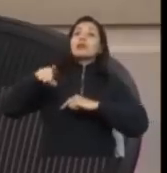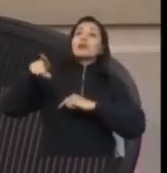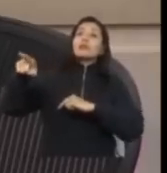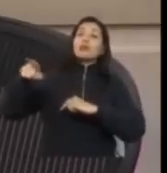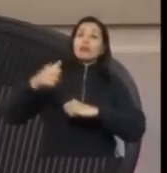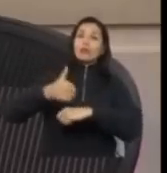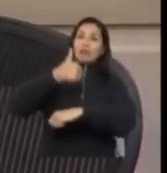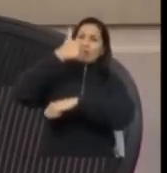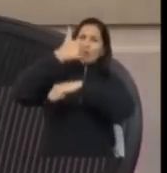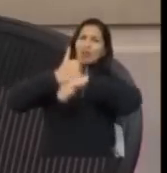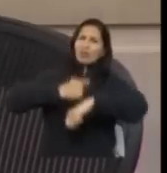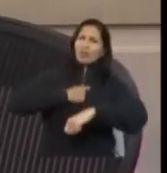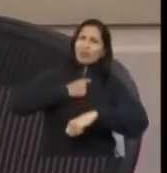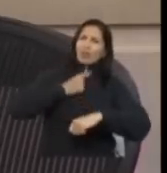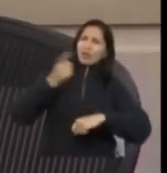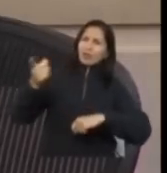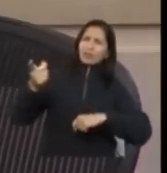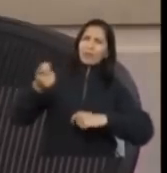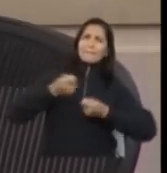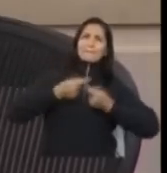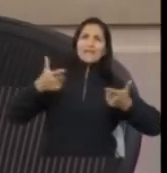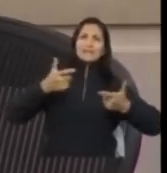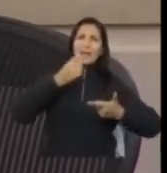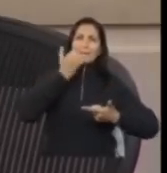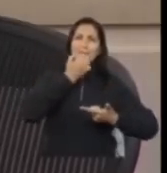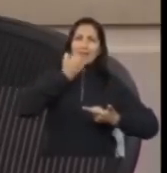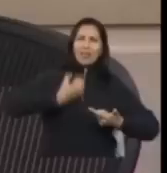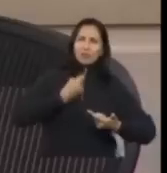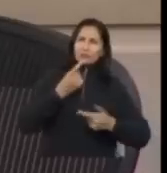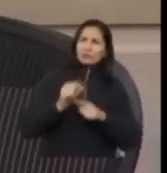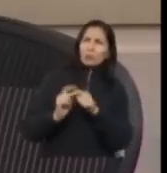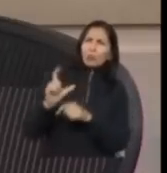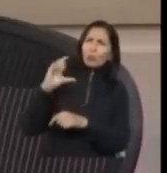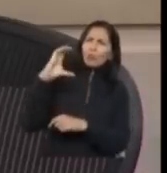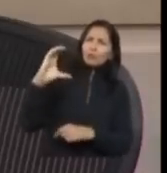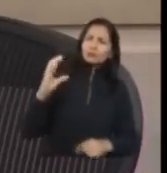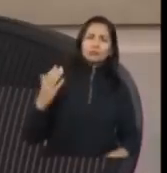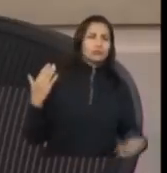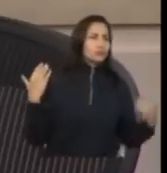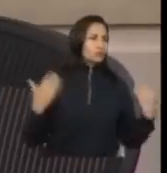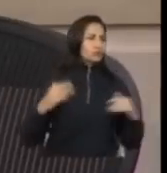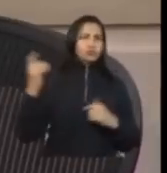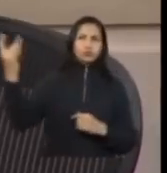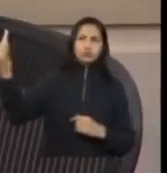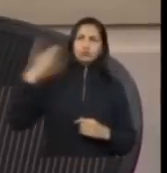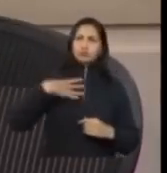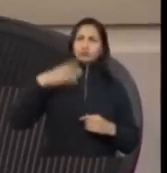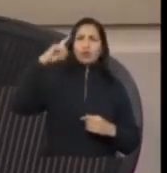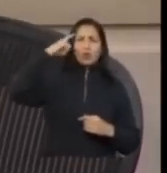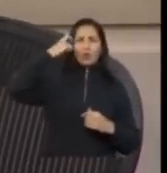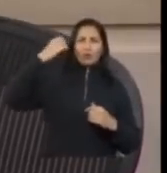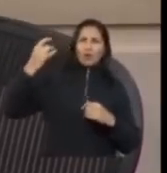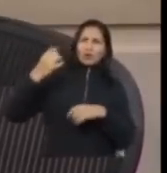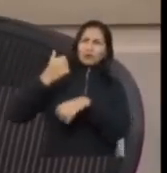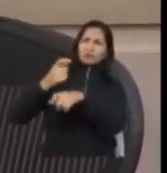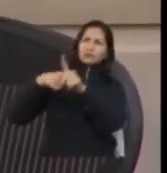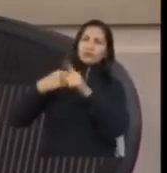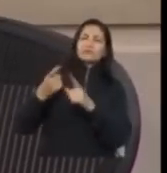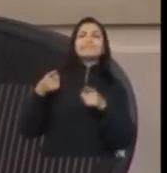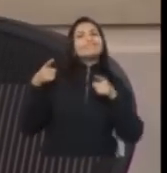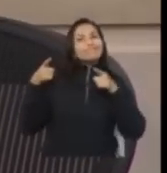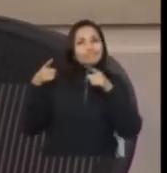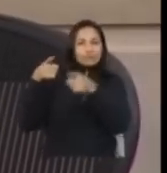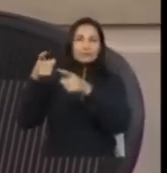mercado que tienen unos salarios superiores a los que pueden tener cualquier funcionario del Estado. Allí tenemos